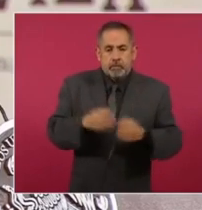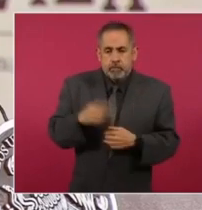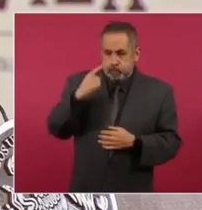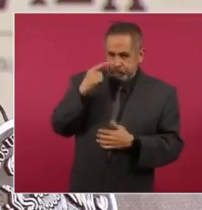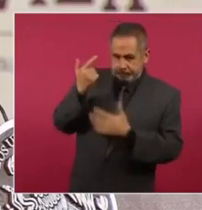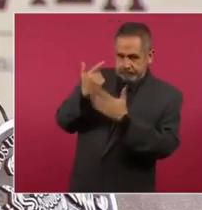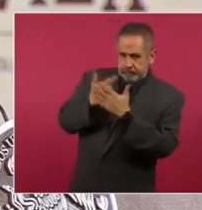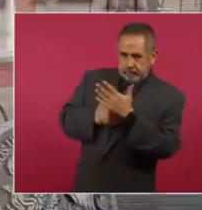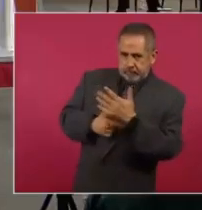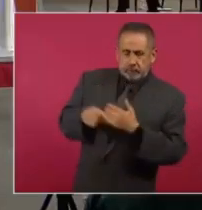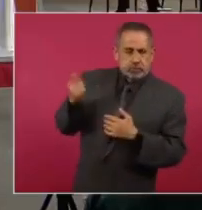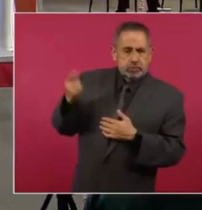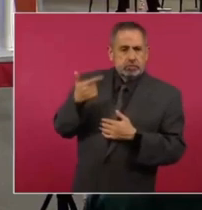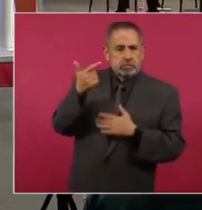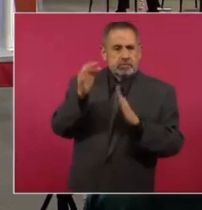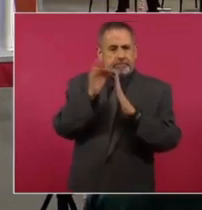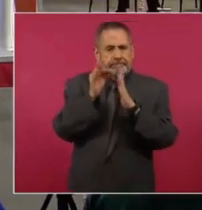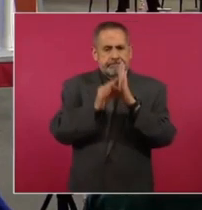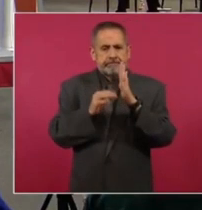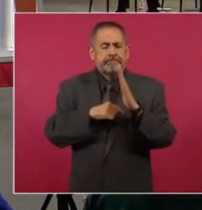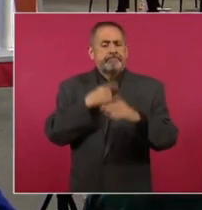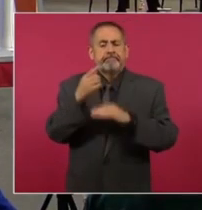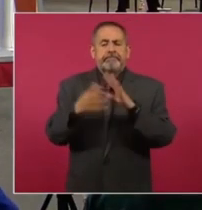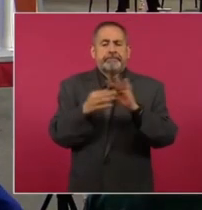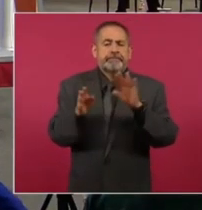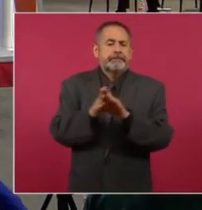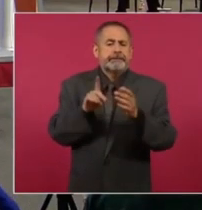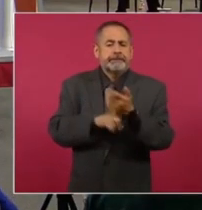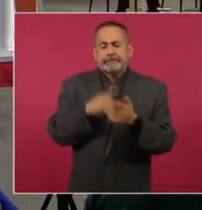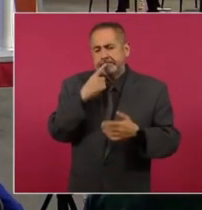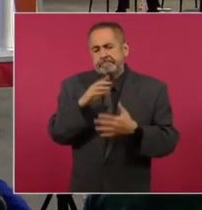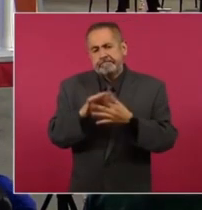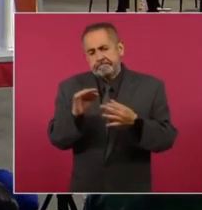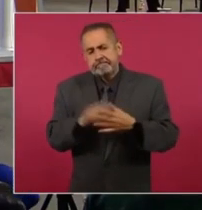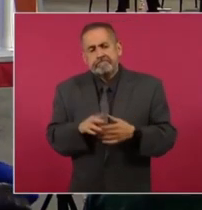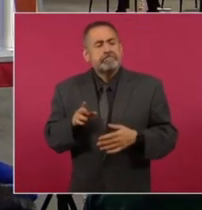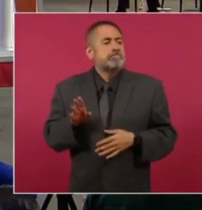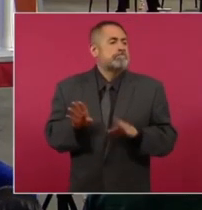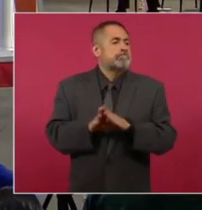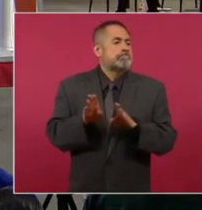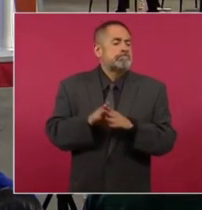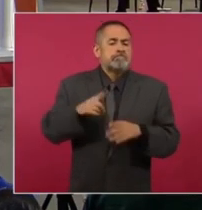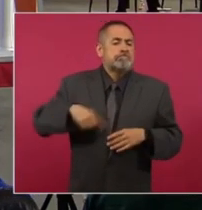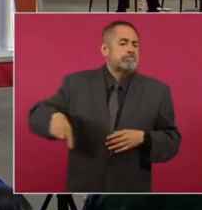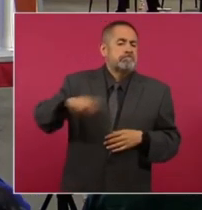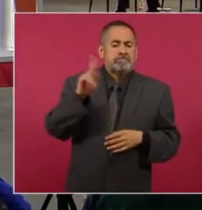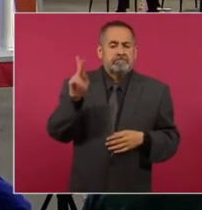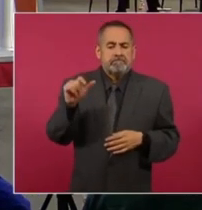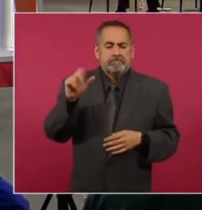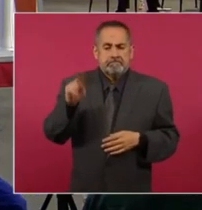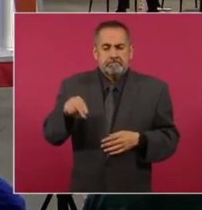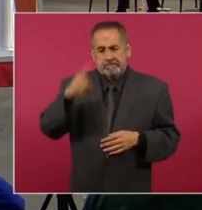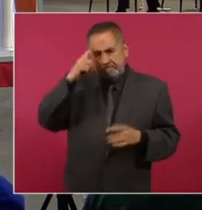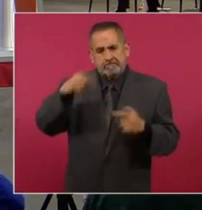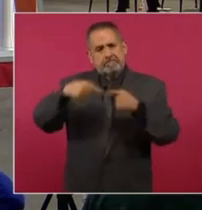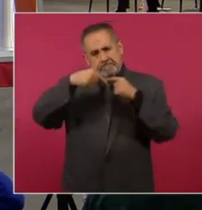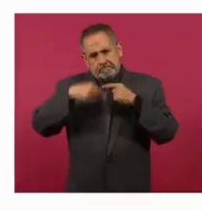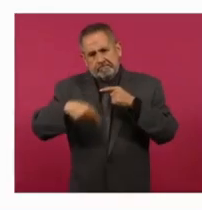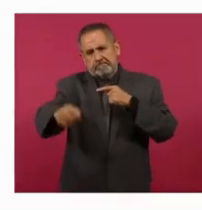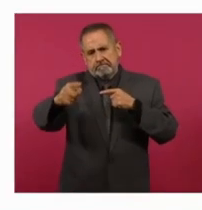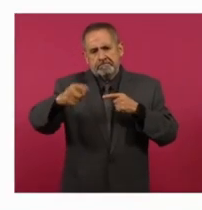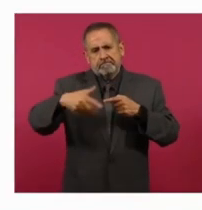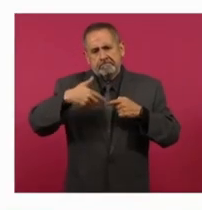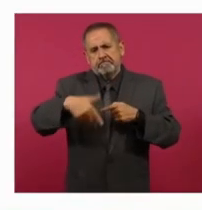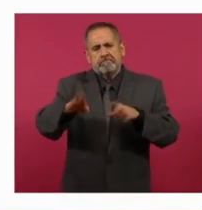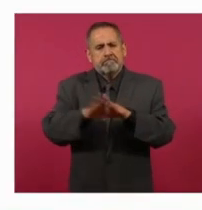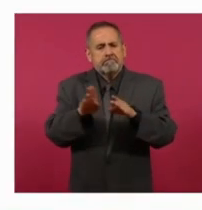esta lista de 7 elementos comentamos lo que serán los componentes de un plan de largo plazo para el seguimiento